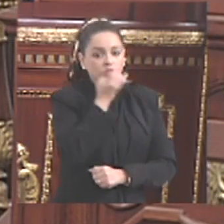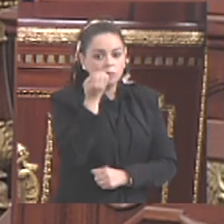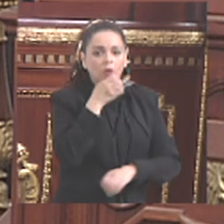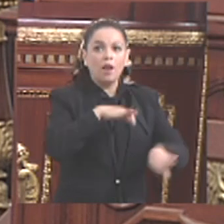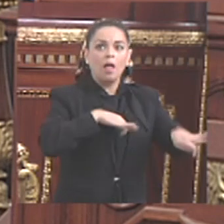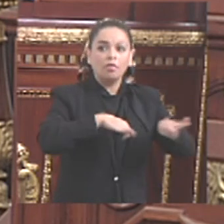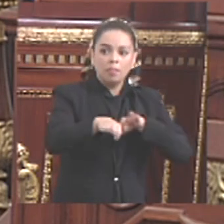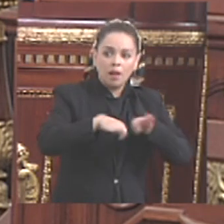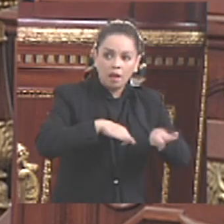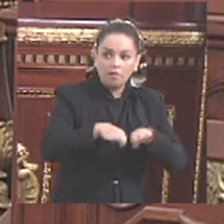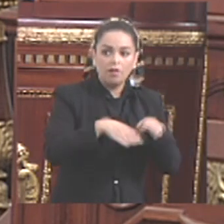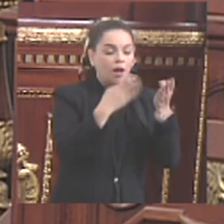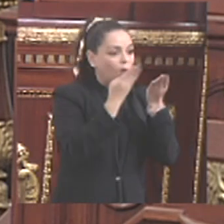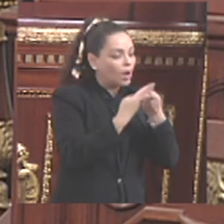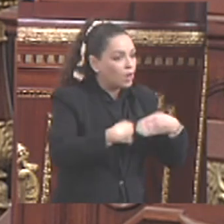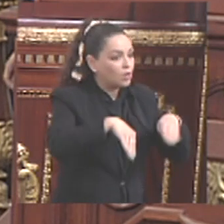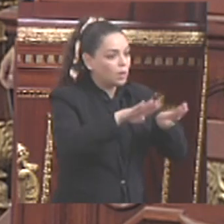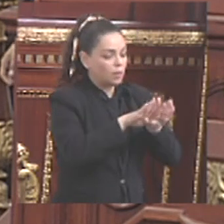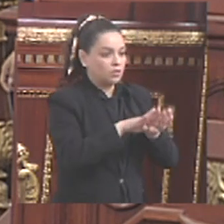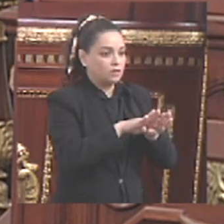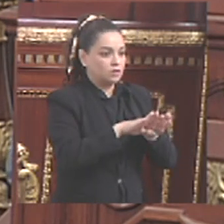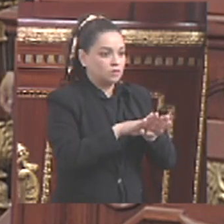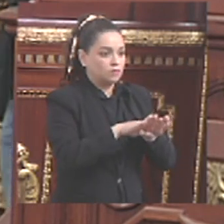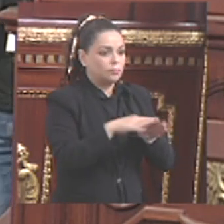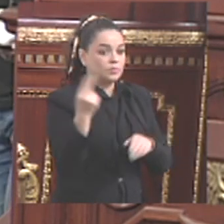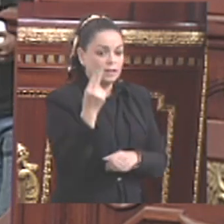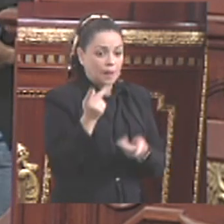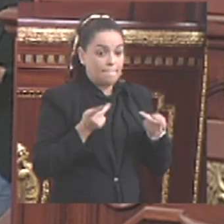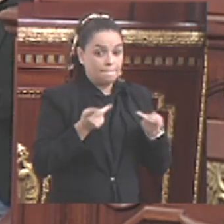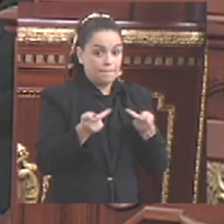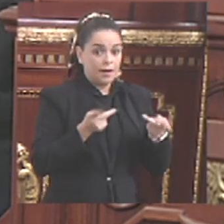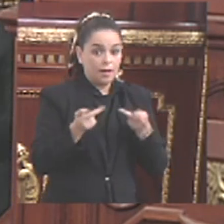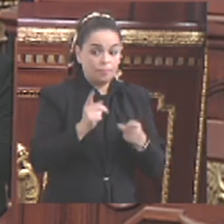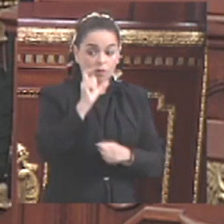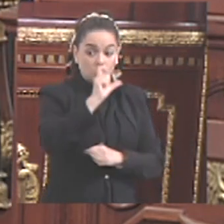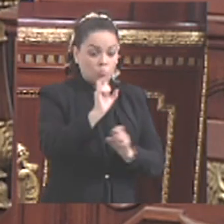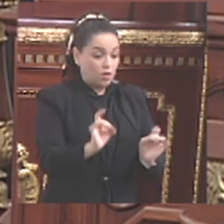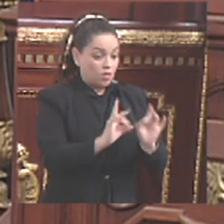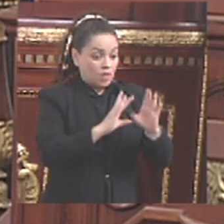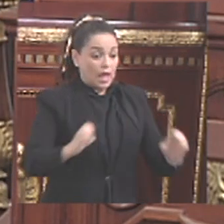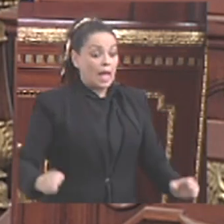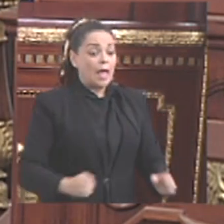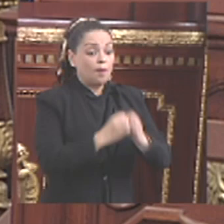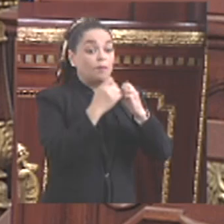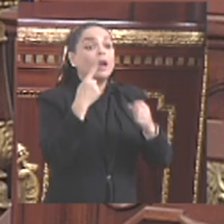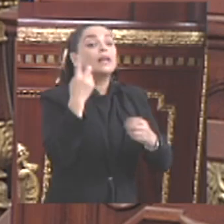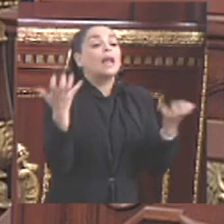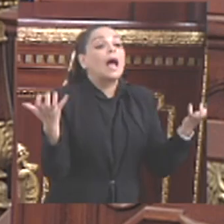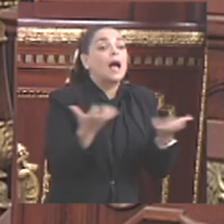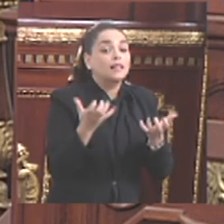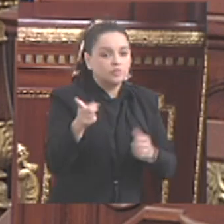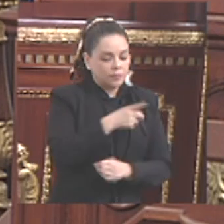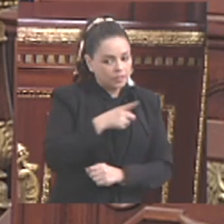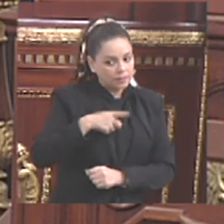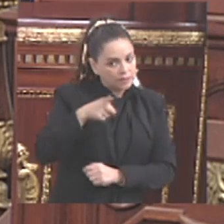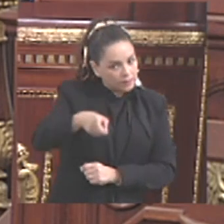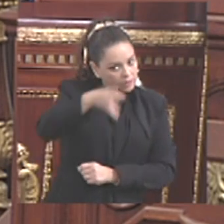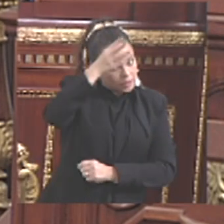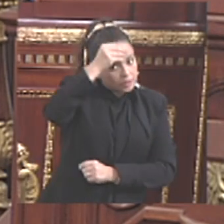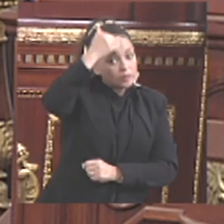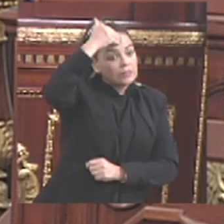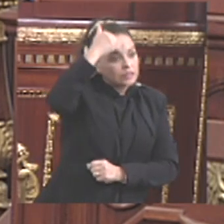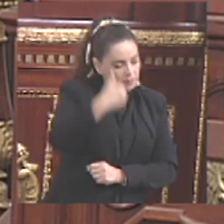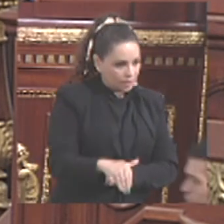nuestros hogares. La prevención y la preparación ante situaciones de emergencia debe ser un hábito consagrado. En